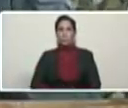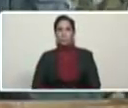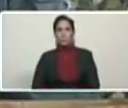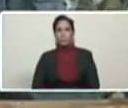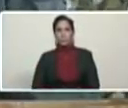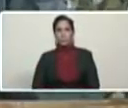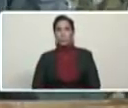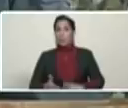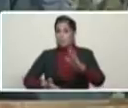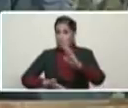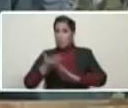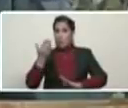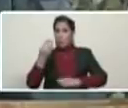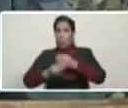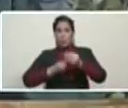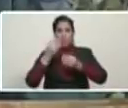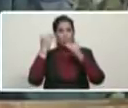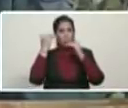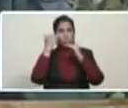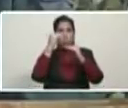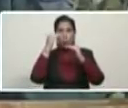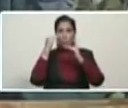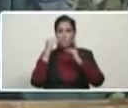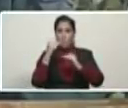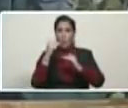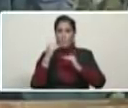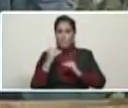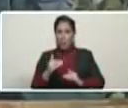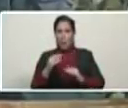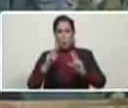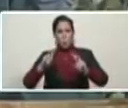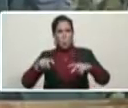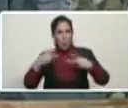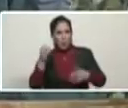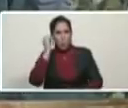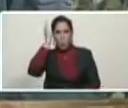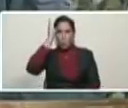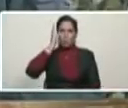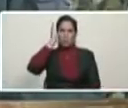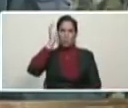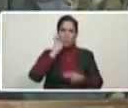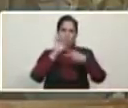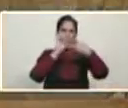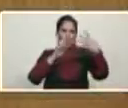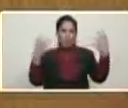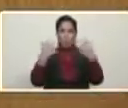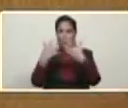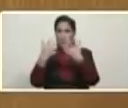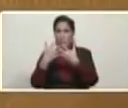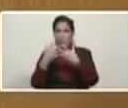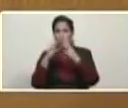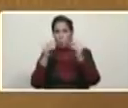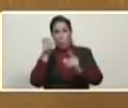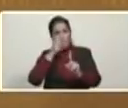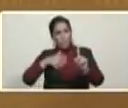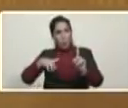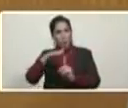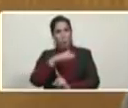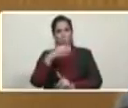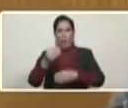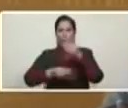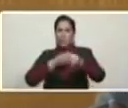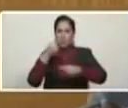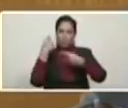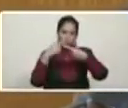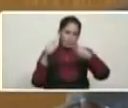Que vayamos estableciendo con el nuevo concepto estratégico de guerra de todo el pueblo, que vayamos estableciendo